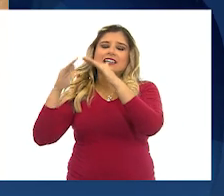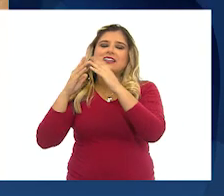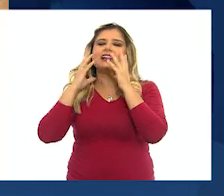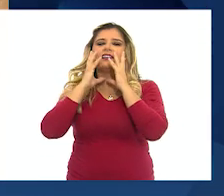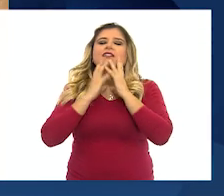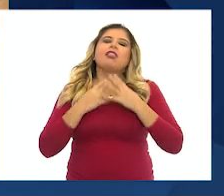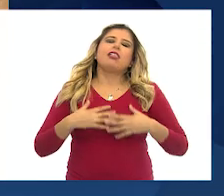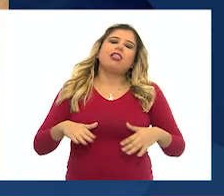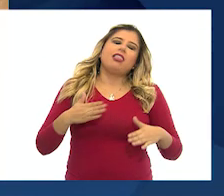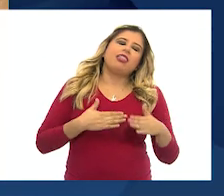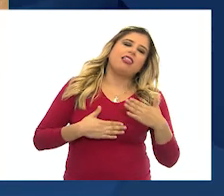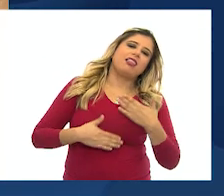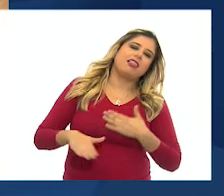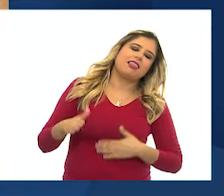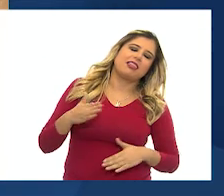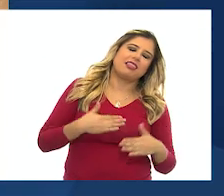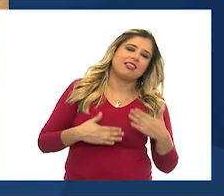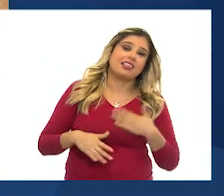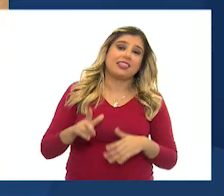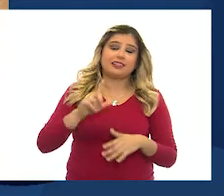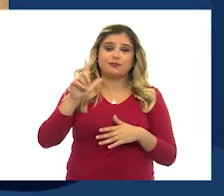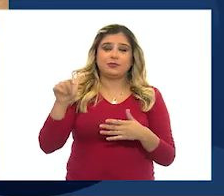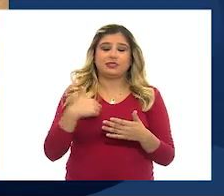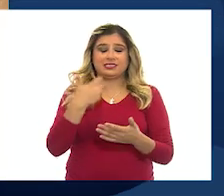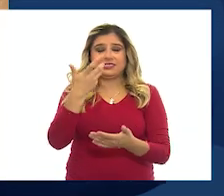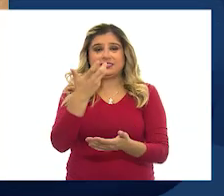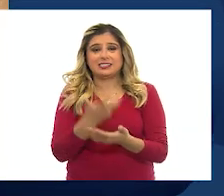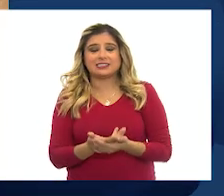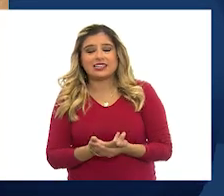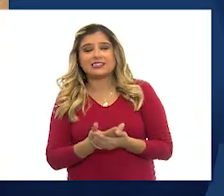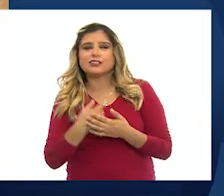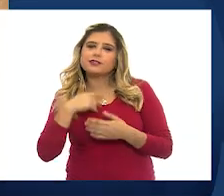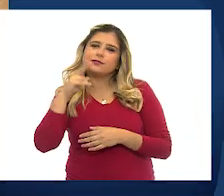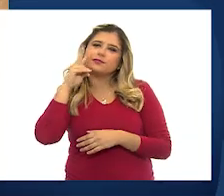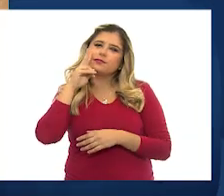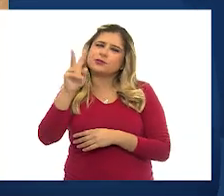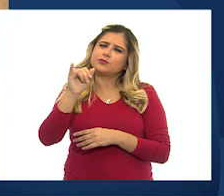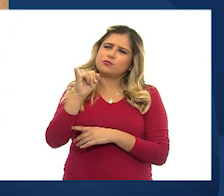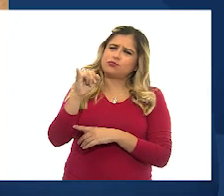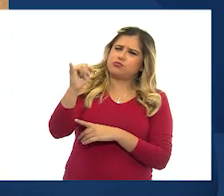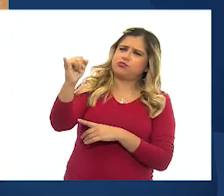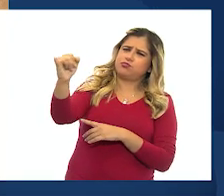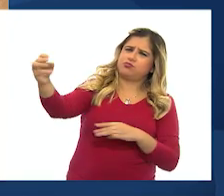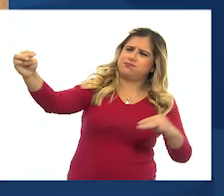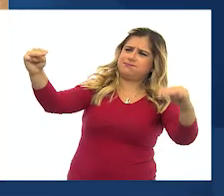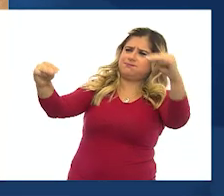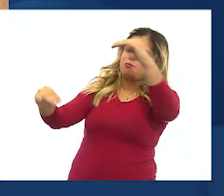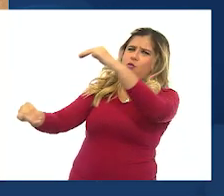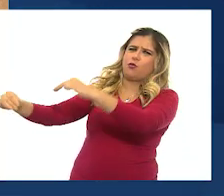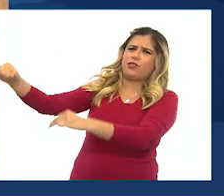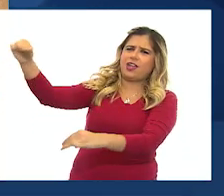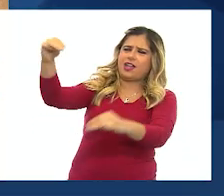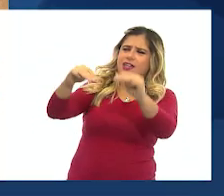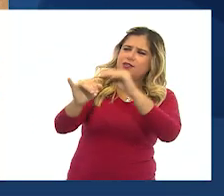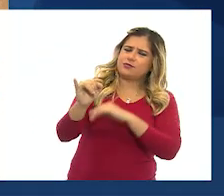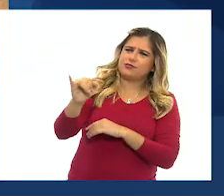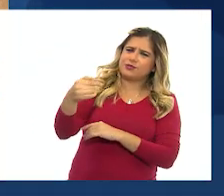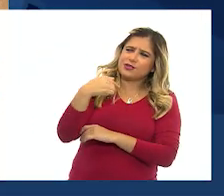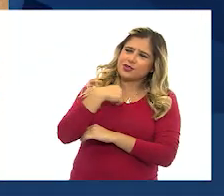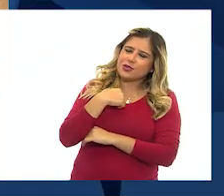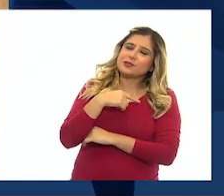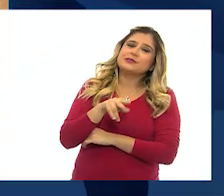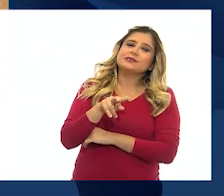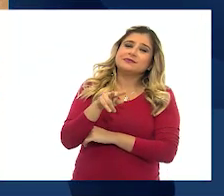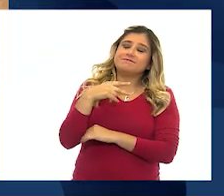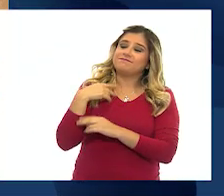mandíbulas deshechas. Después de un breve descanso me siento en el portal a mirarla en azulada lejanía. Si yo dijera estas